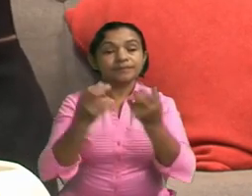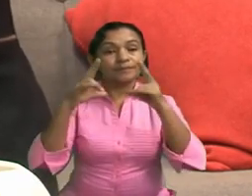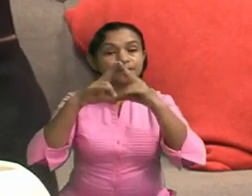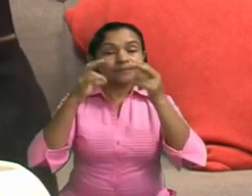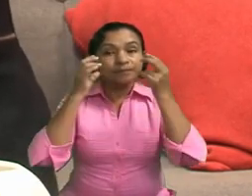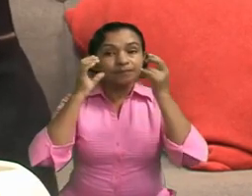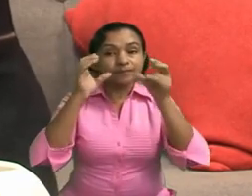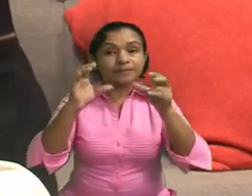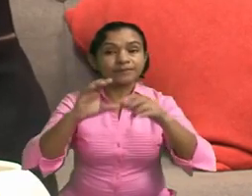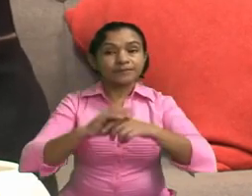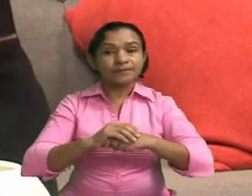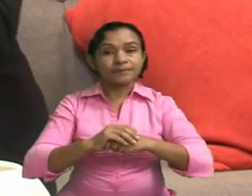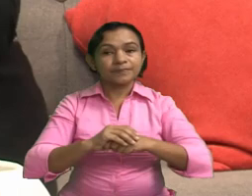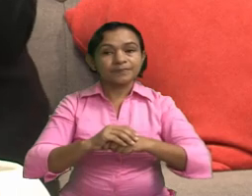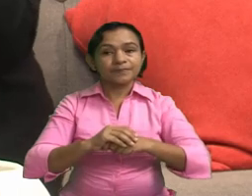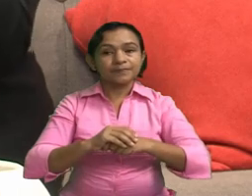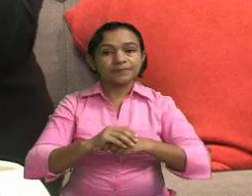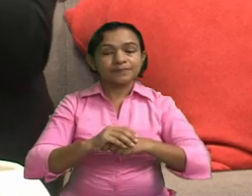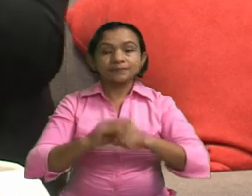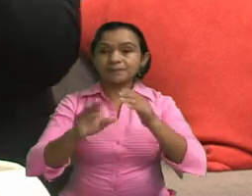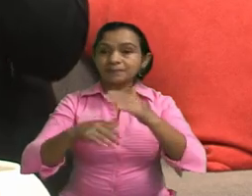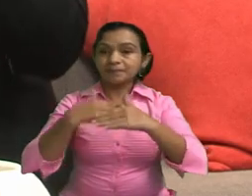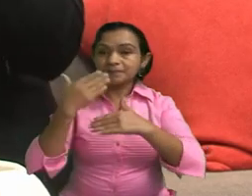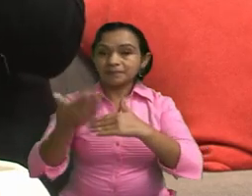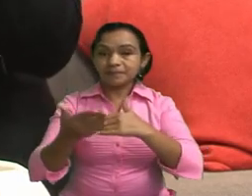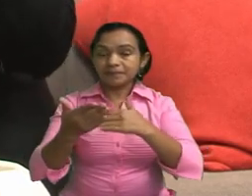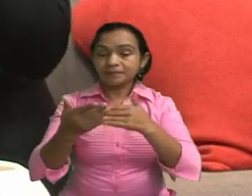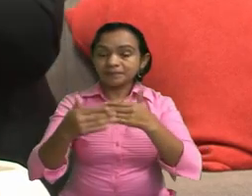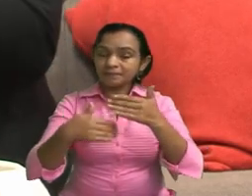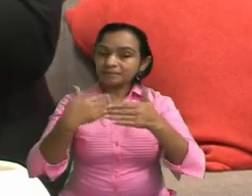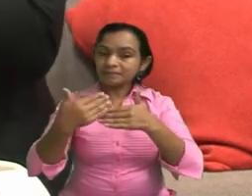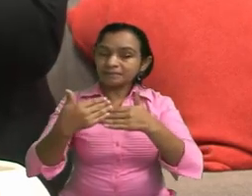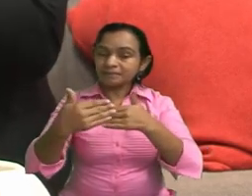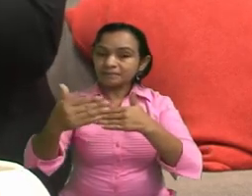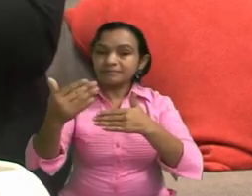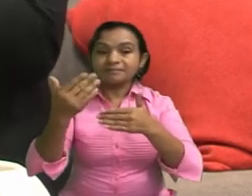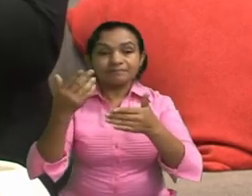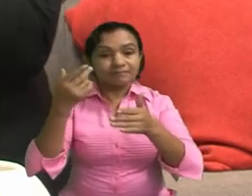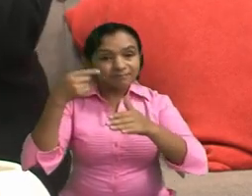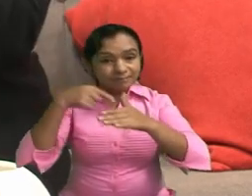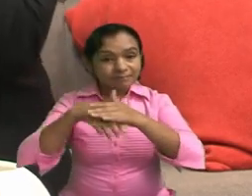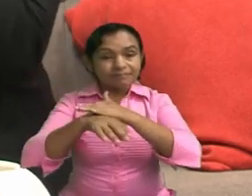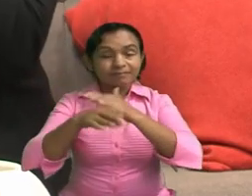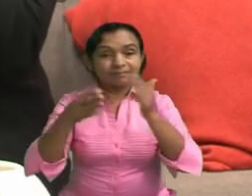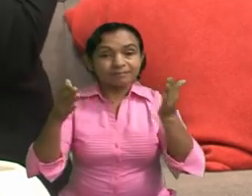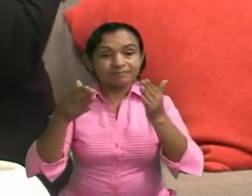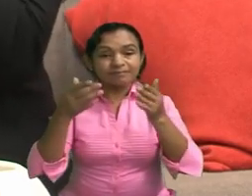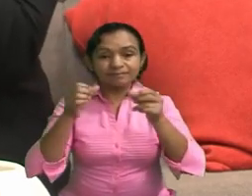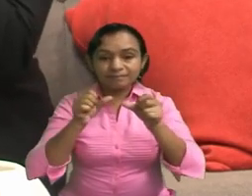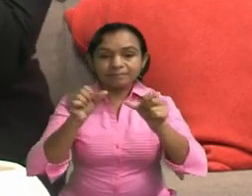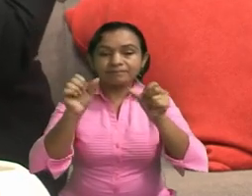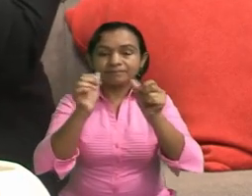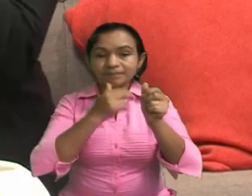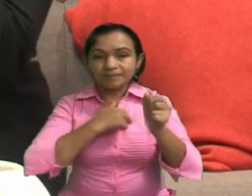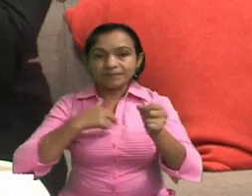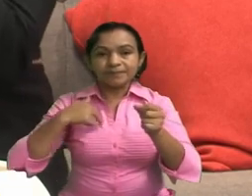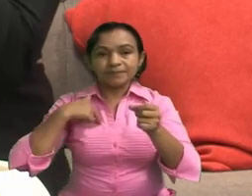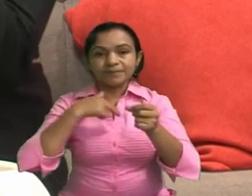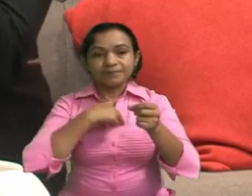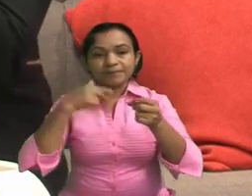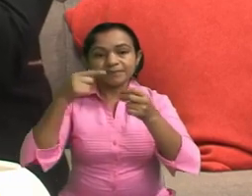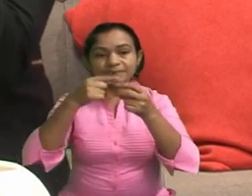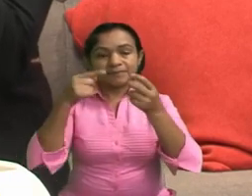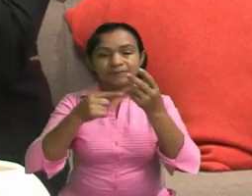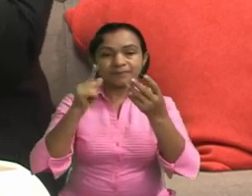nicaragüense, ¿ya? Y ya después vienen los siguientes retos, ¿verdad? Que es ir implementando y desarrollando todas